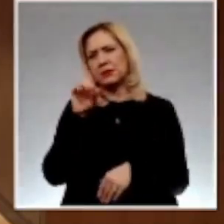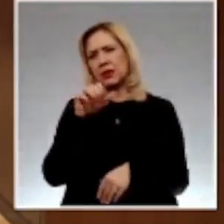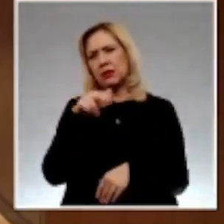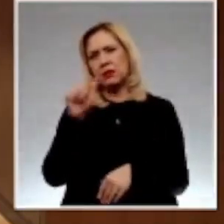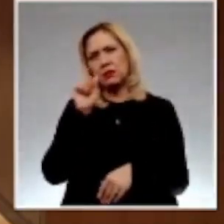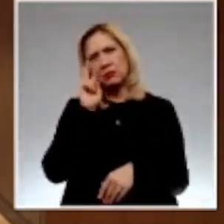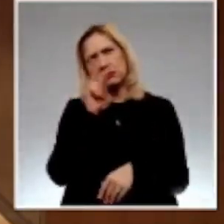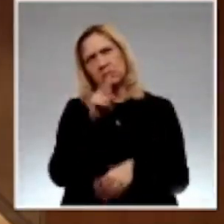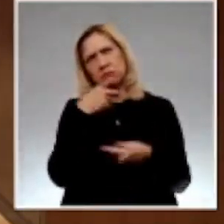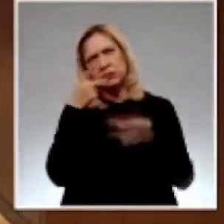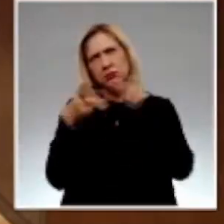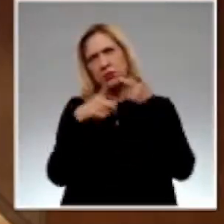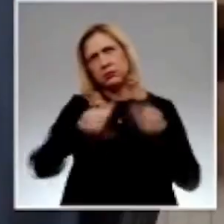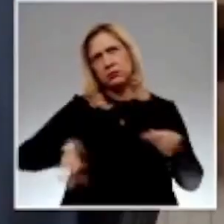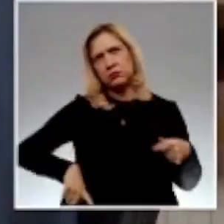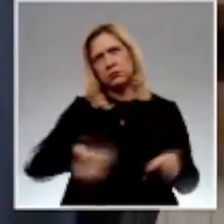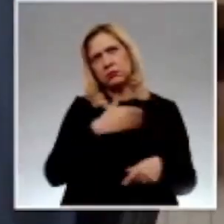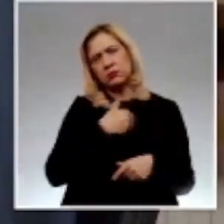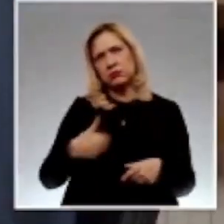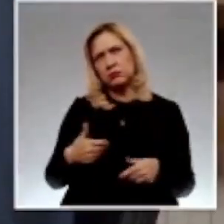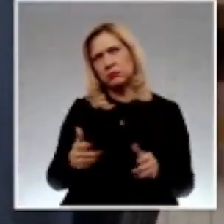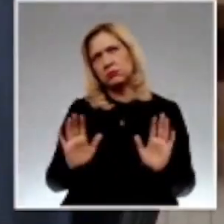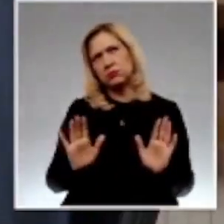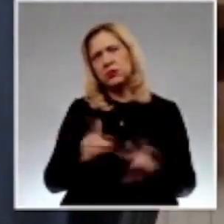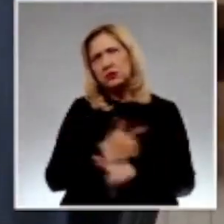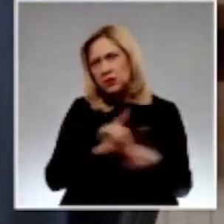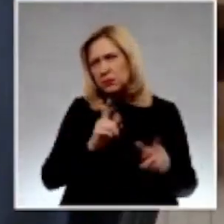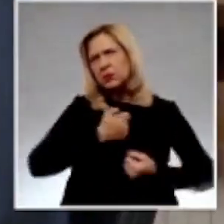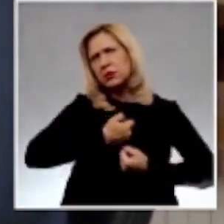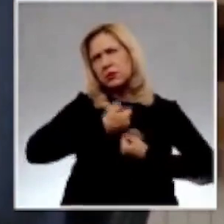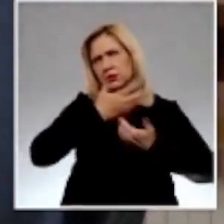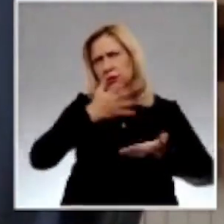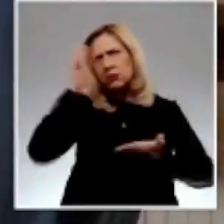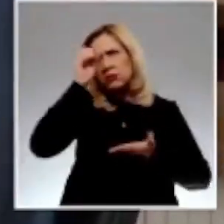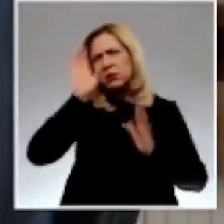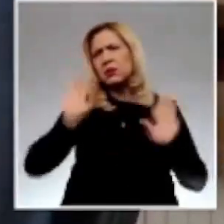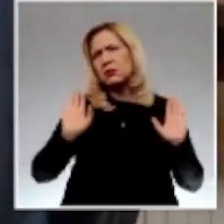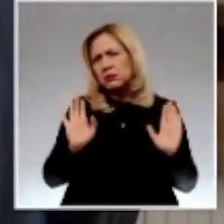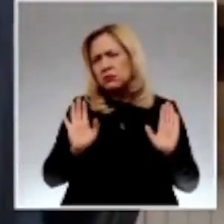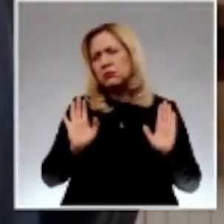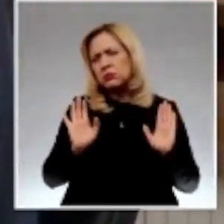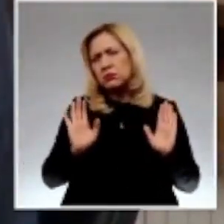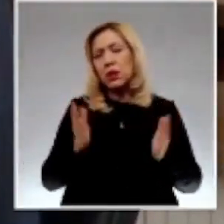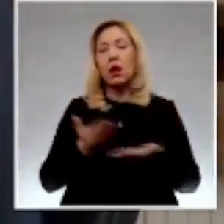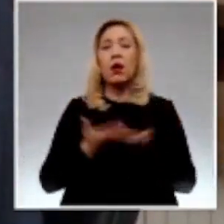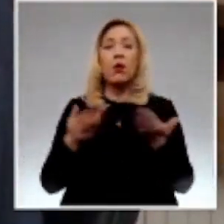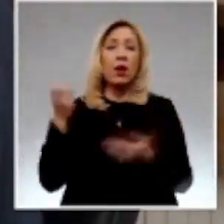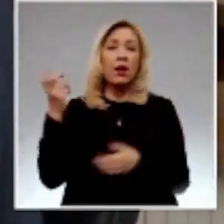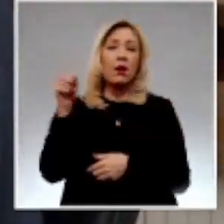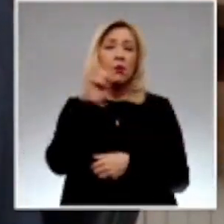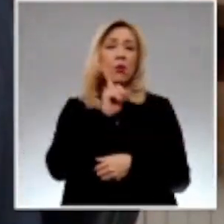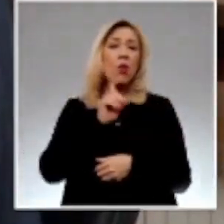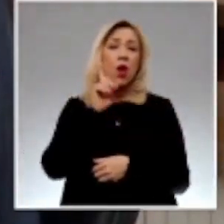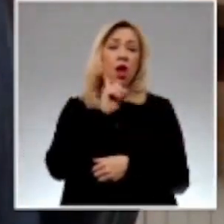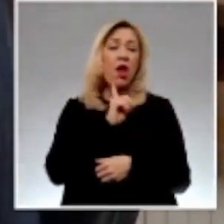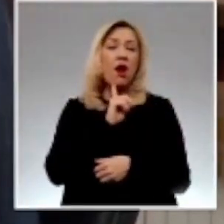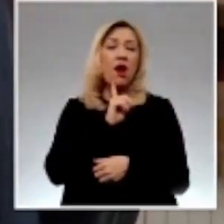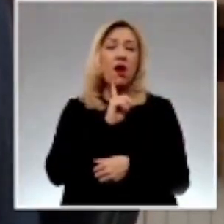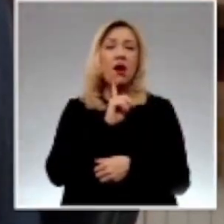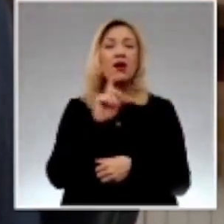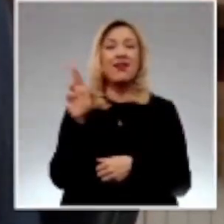amparadas por la libertad de expresión la hora precandidata es una persona pública En ese momento era